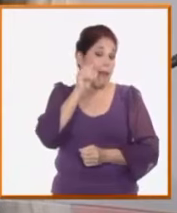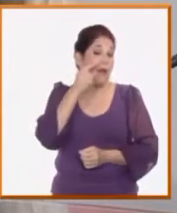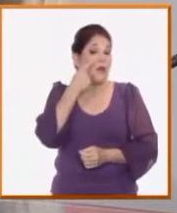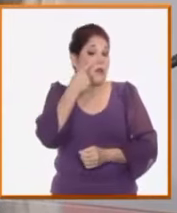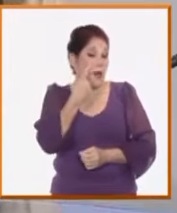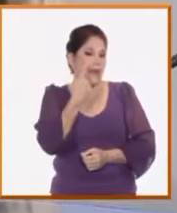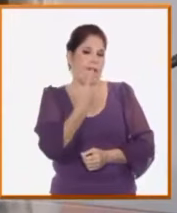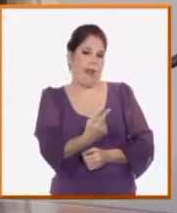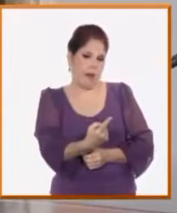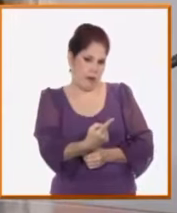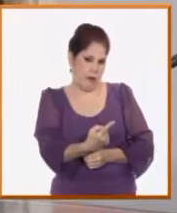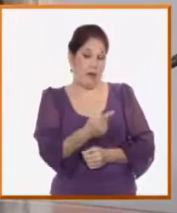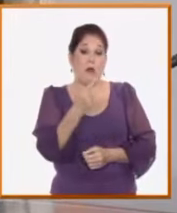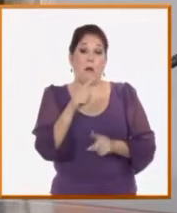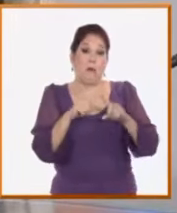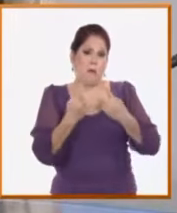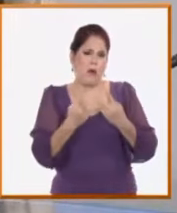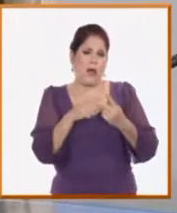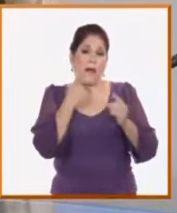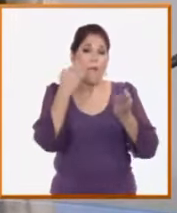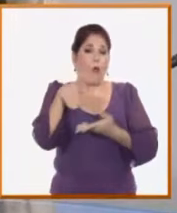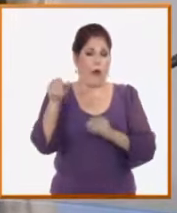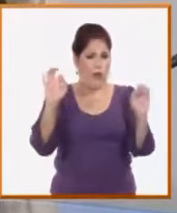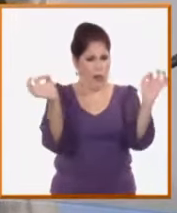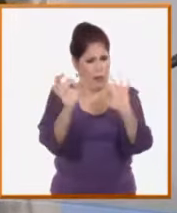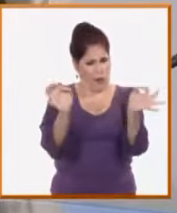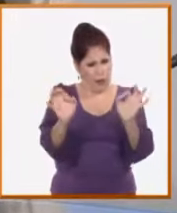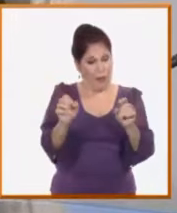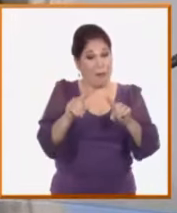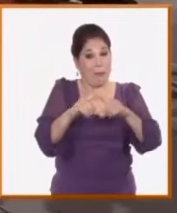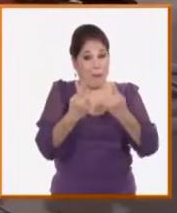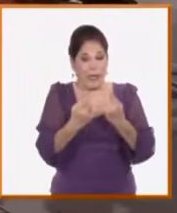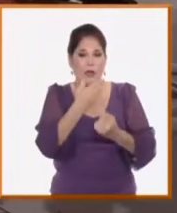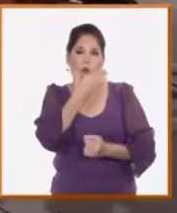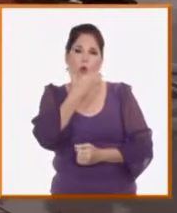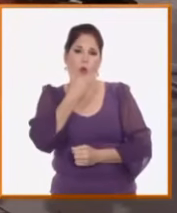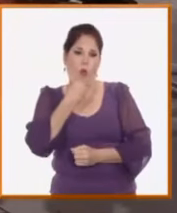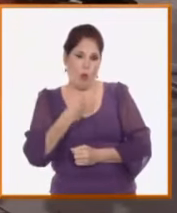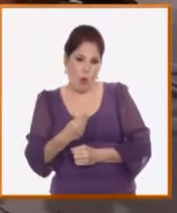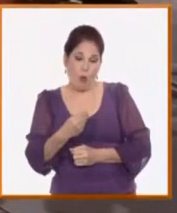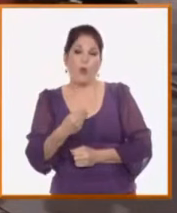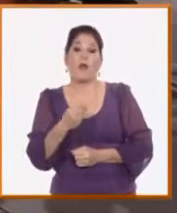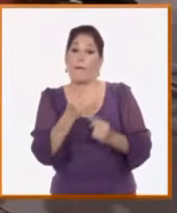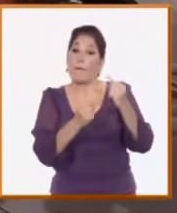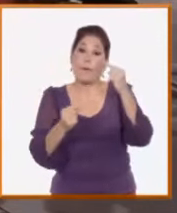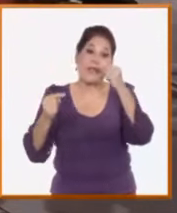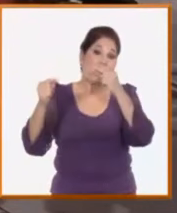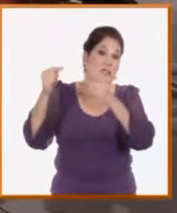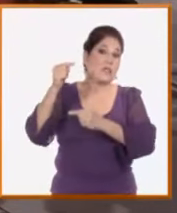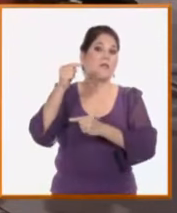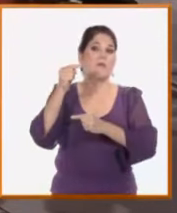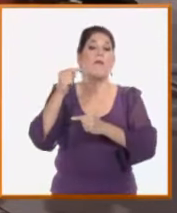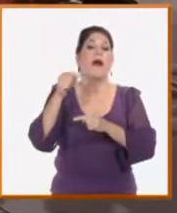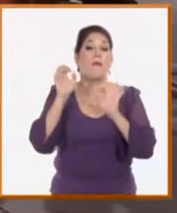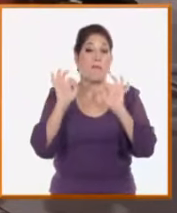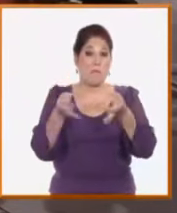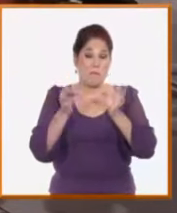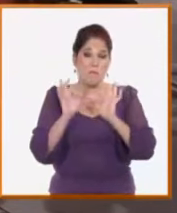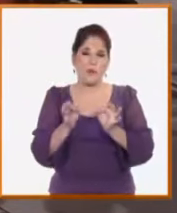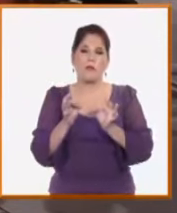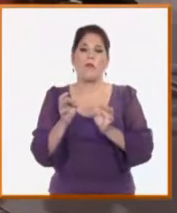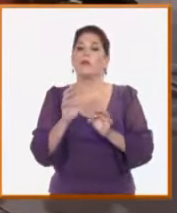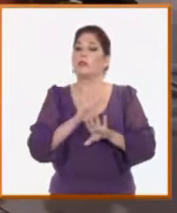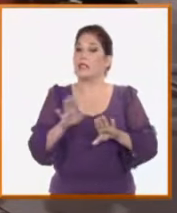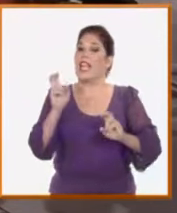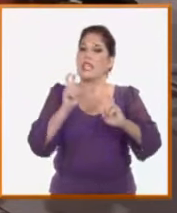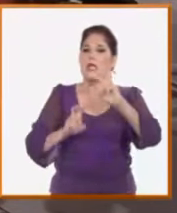puntual aunque no hemos tenido que lamentar pérdidas humanas de jóvenes menores de edad fundamentalmente y estos hechos han sido investigados